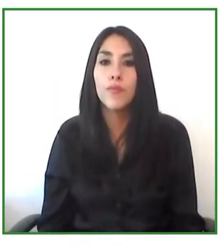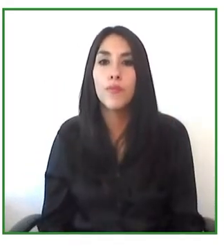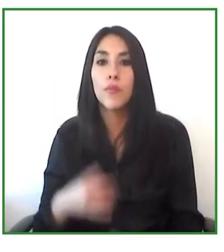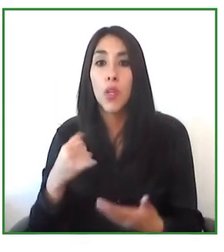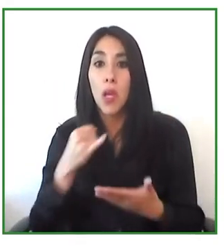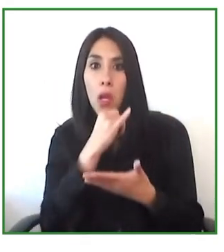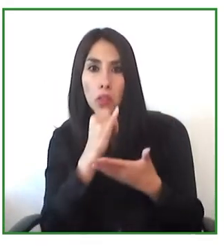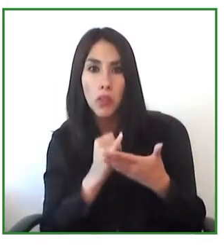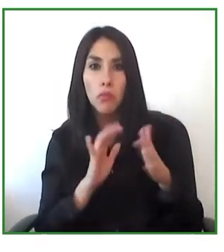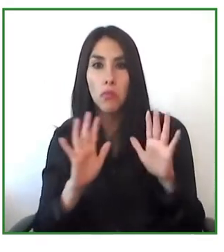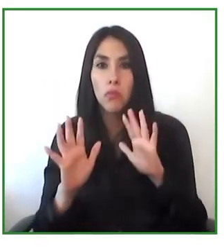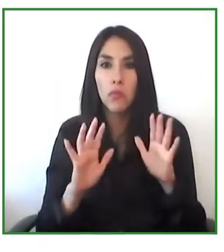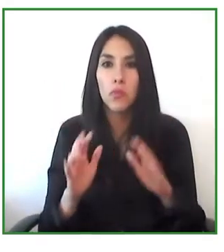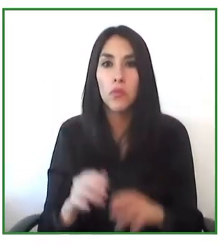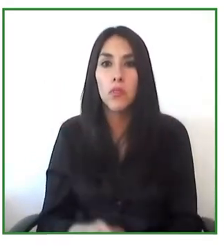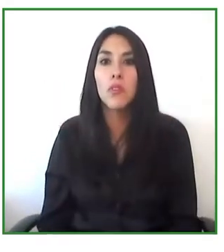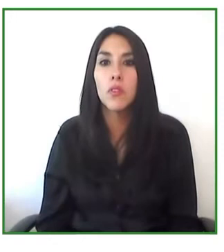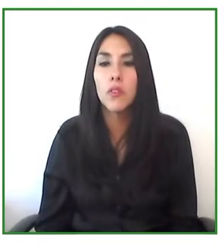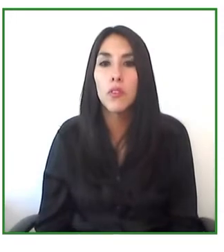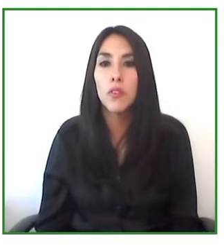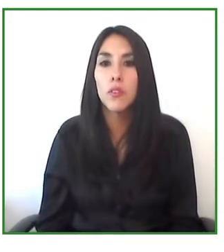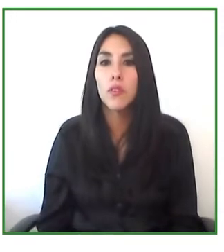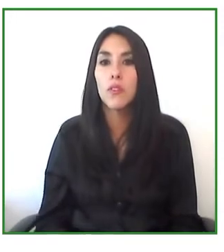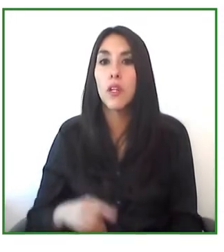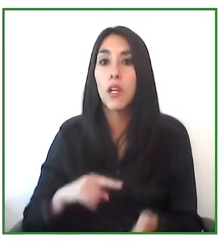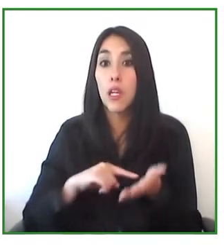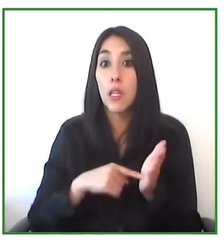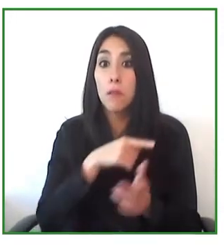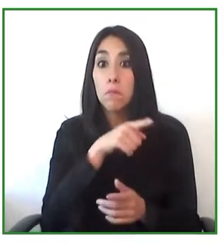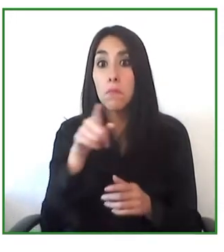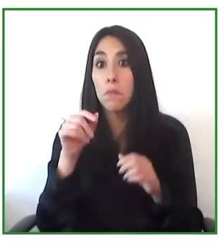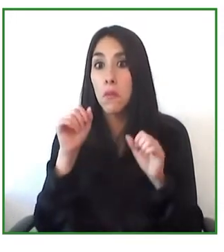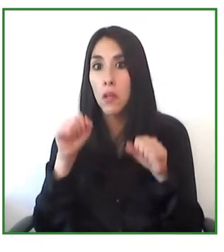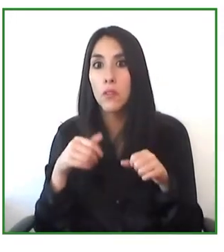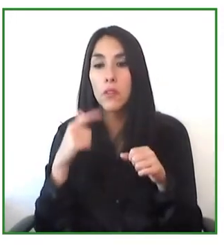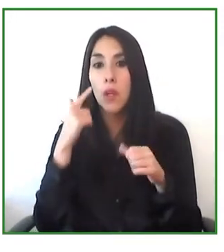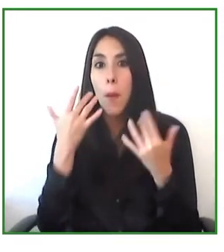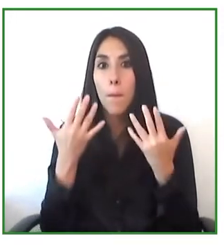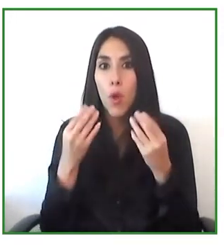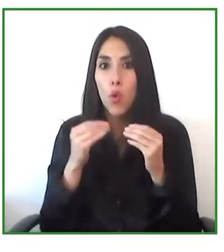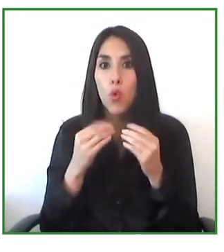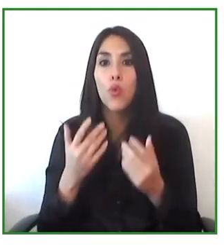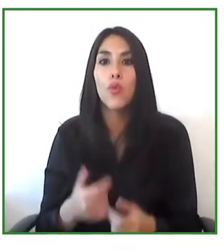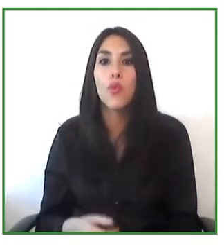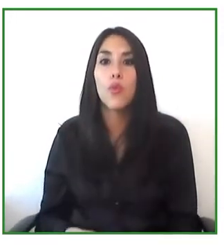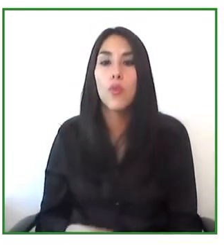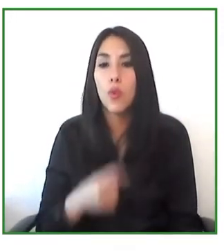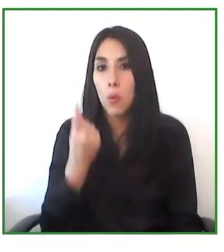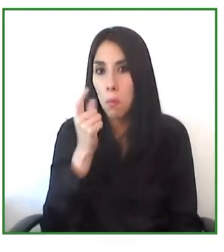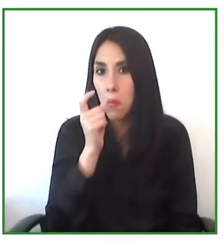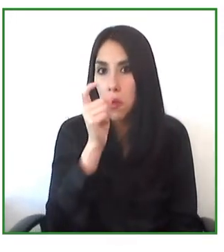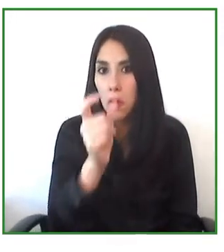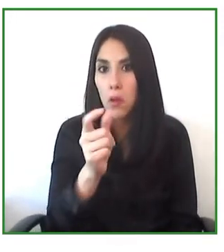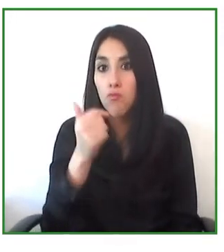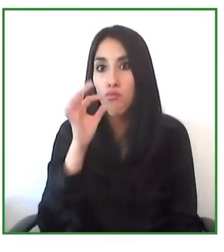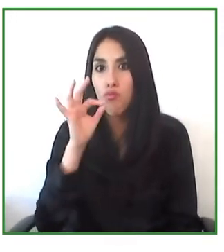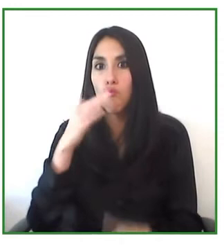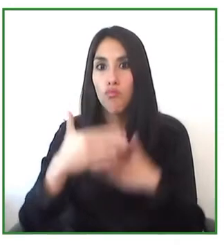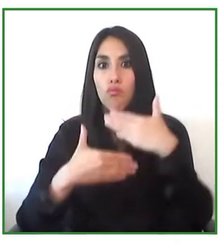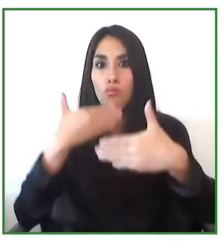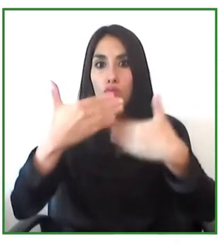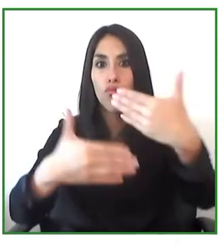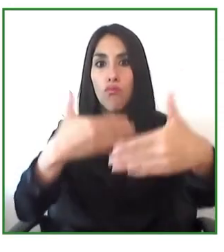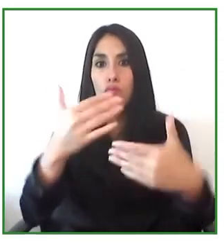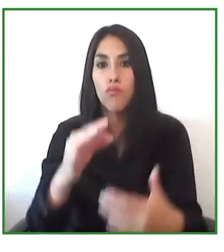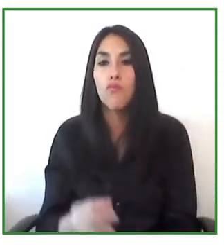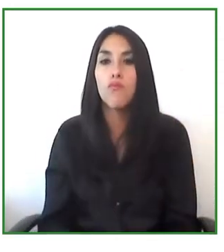esas cifras están dando bastantes buenos resultados. ¿Qué ocurre? Pues que, como comentaba Guillem, algunos de los indicadores